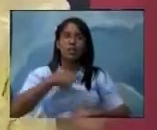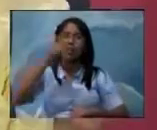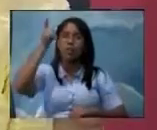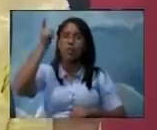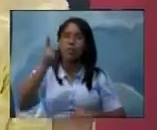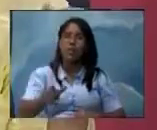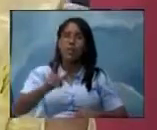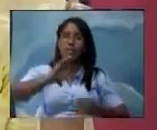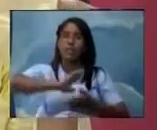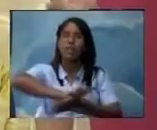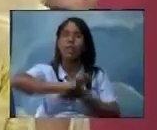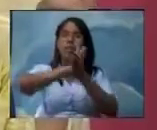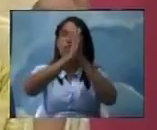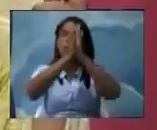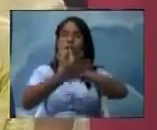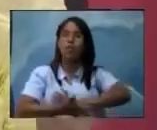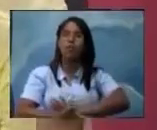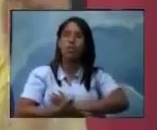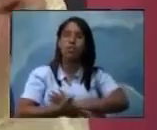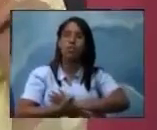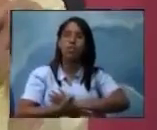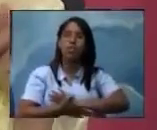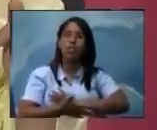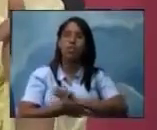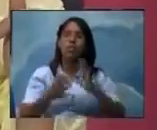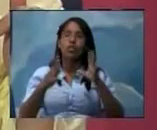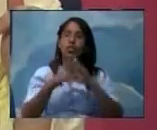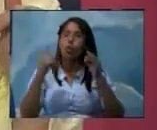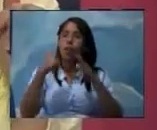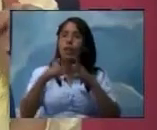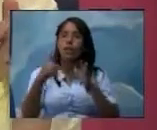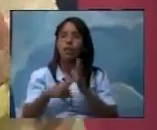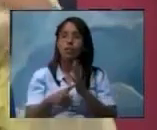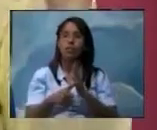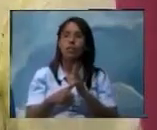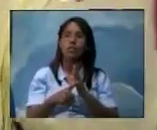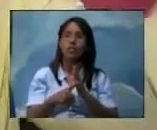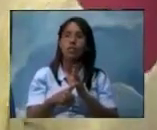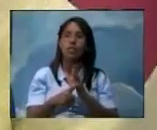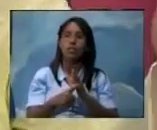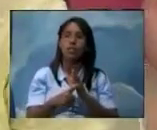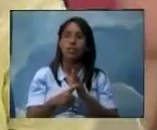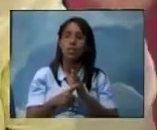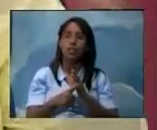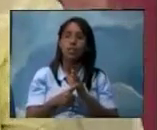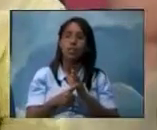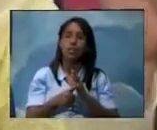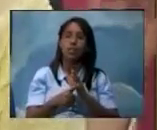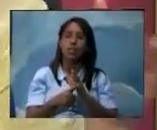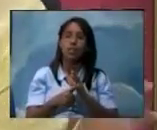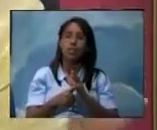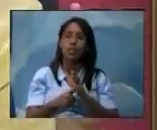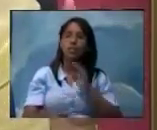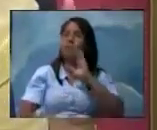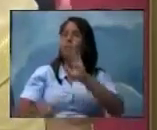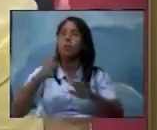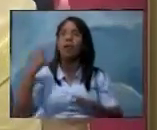ser desmenuzado? Puede ser desmenuzado. Todo aquello. Todo aquello.